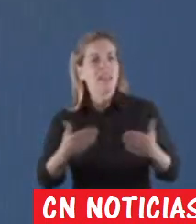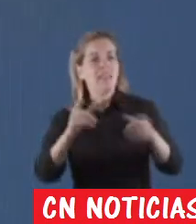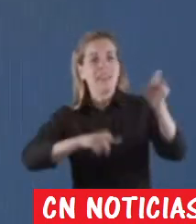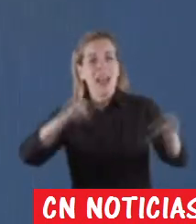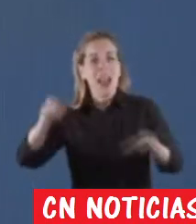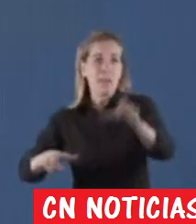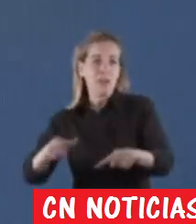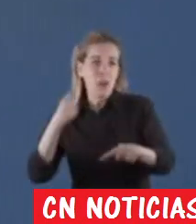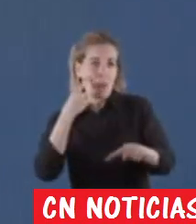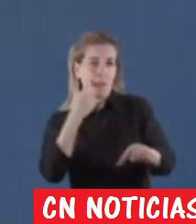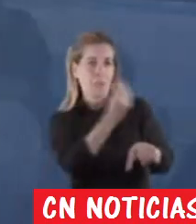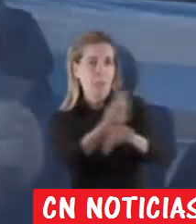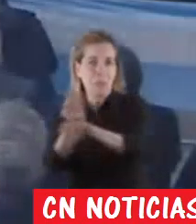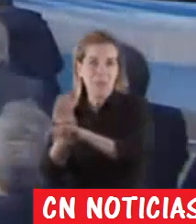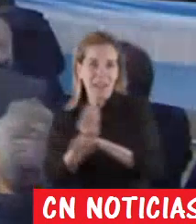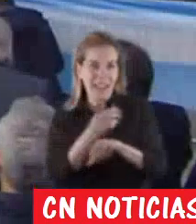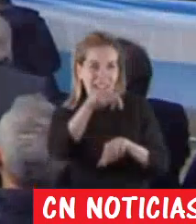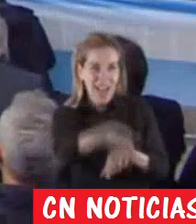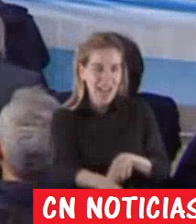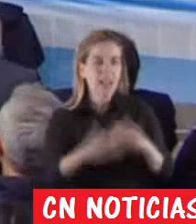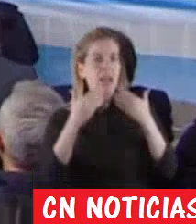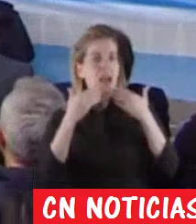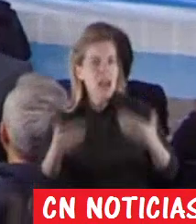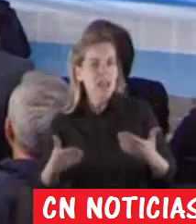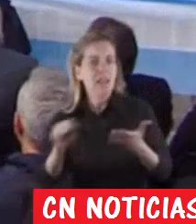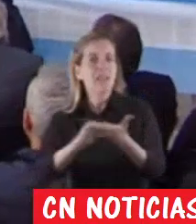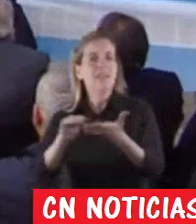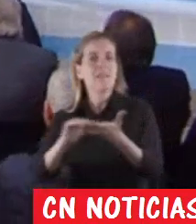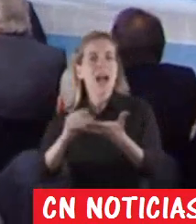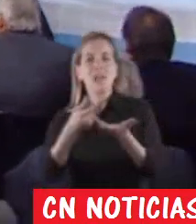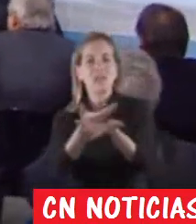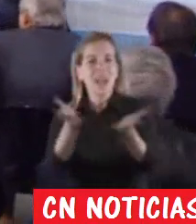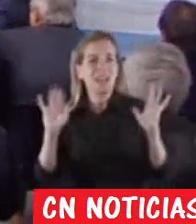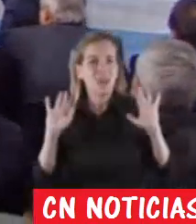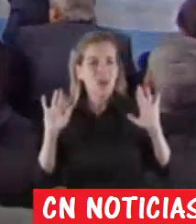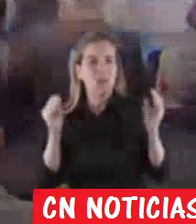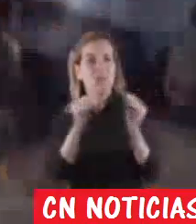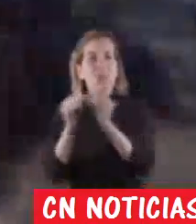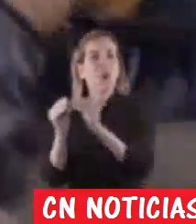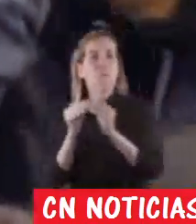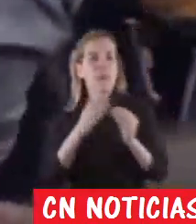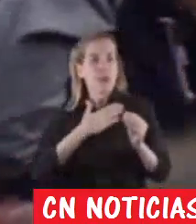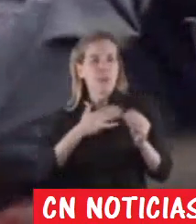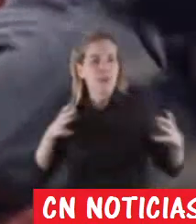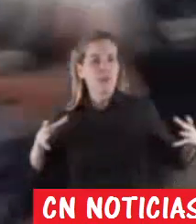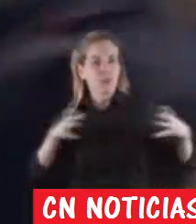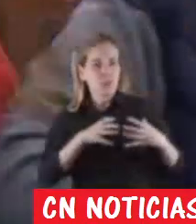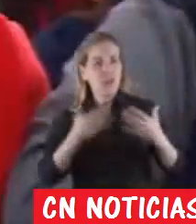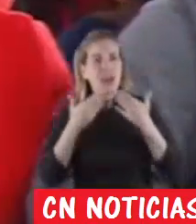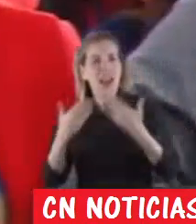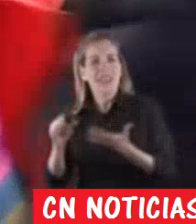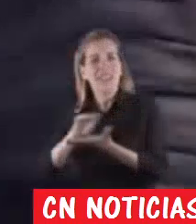mis vecinas, agradecerles a los funcionarios, a mis compañeros de gabinete, a los diputados,